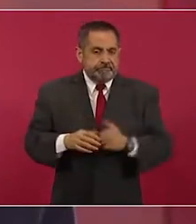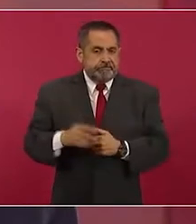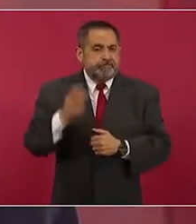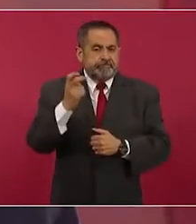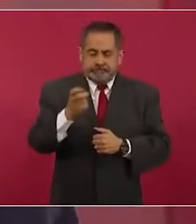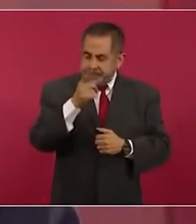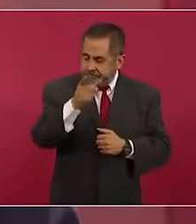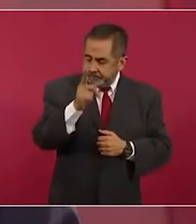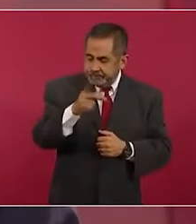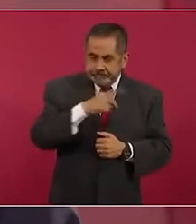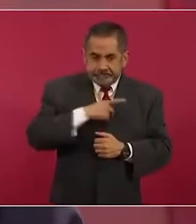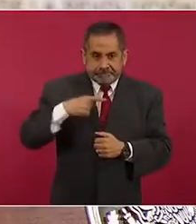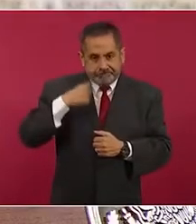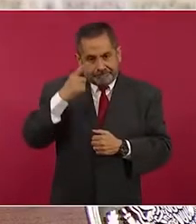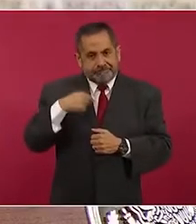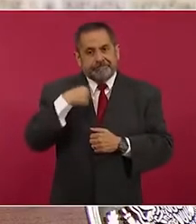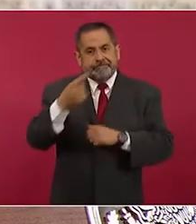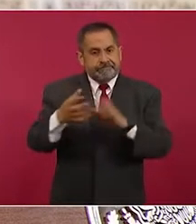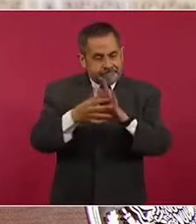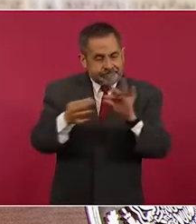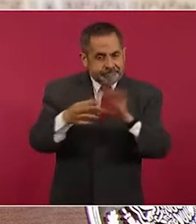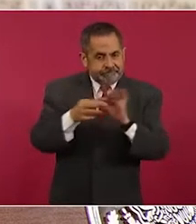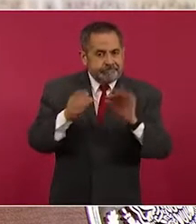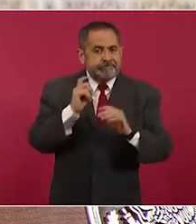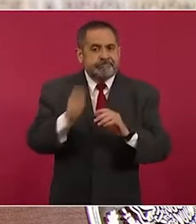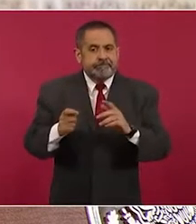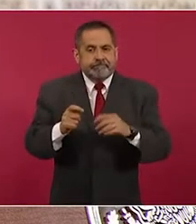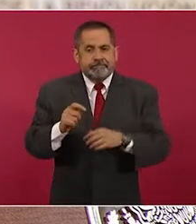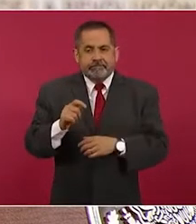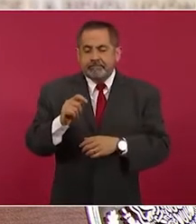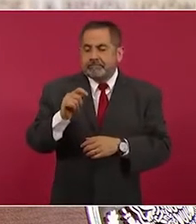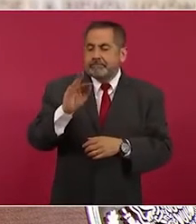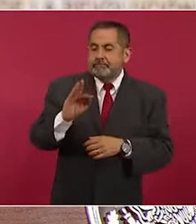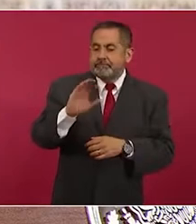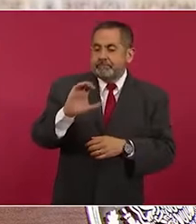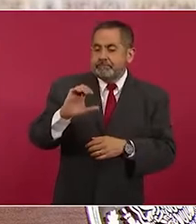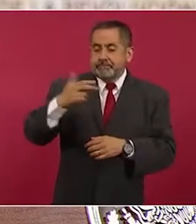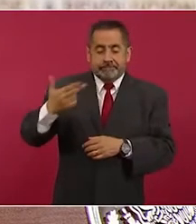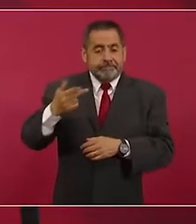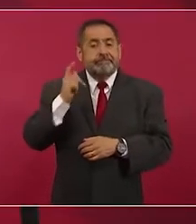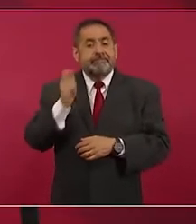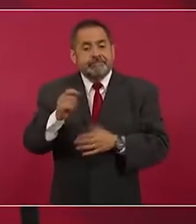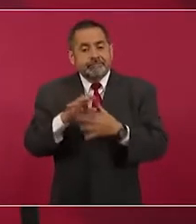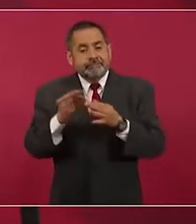Por eso debe de explicar Felipe Calderón